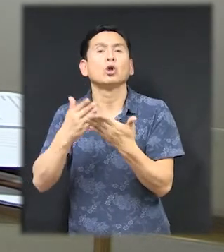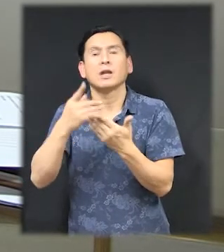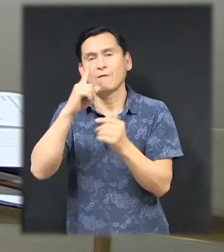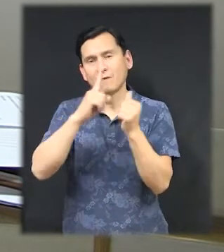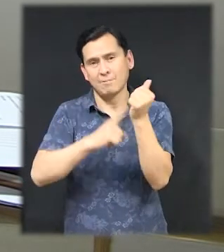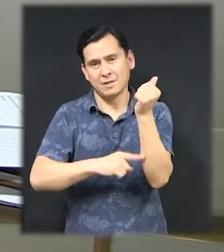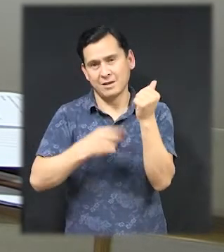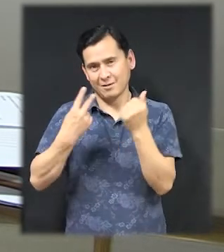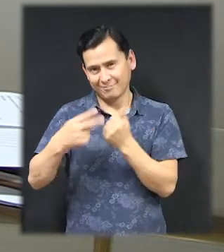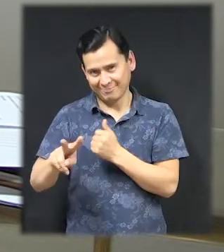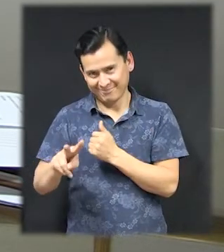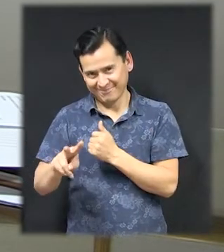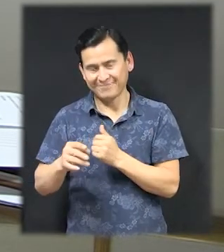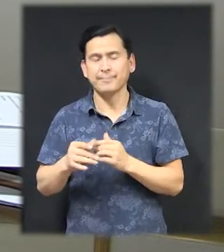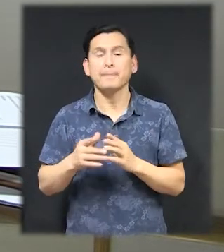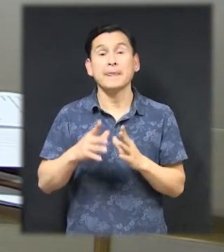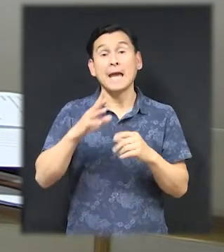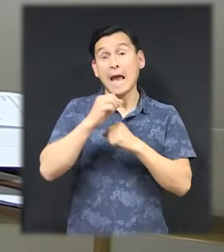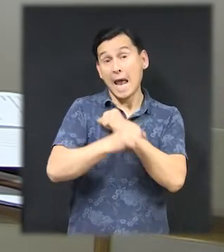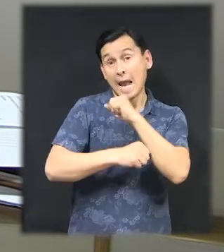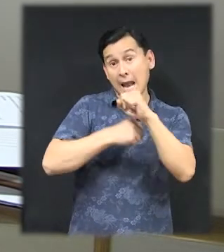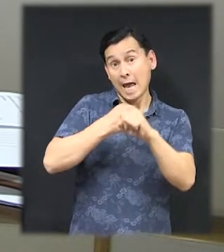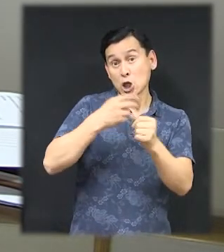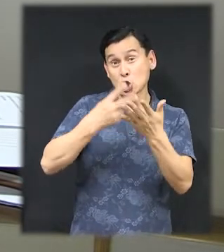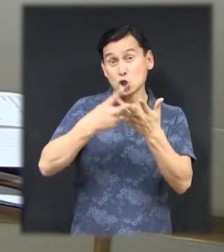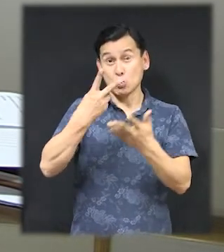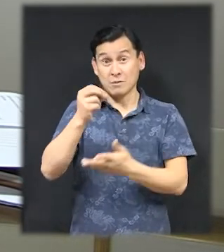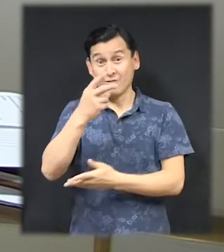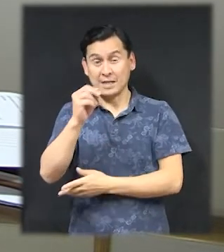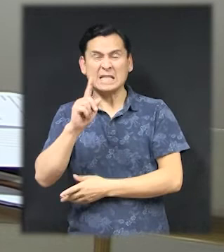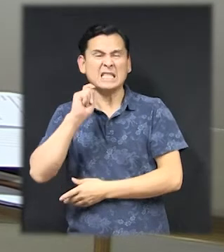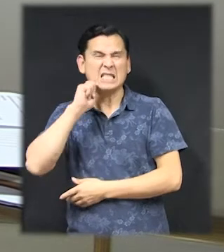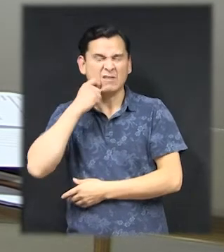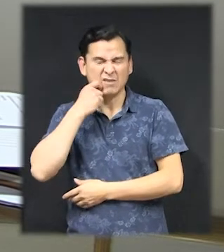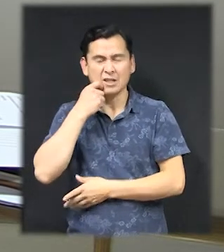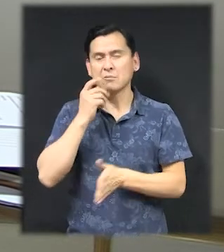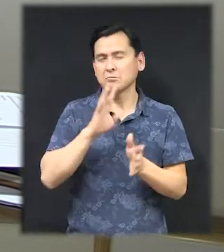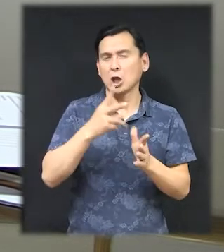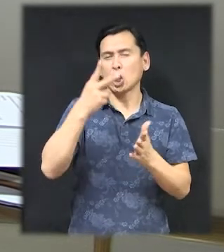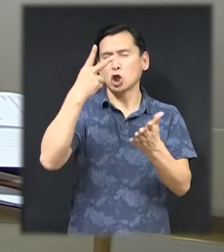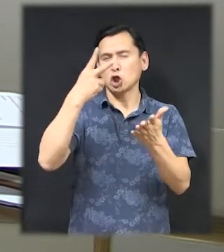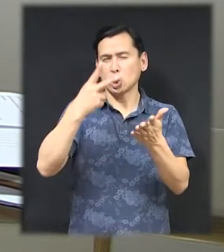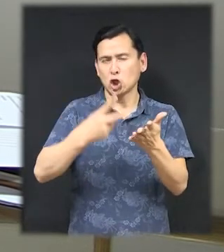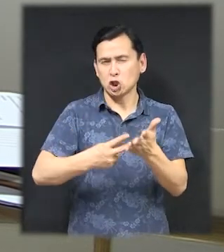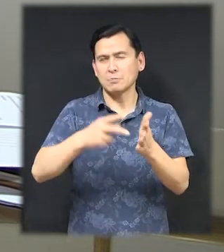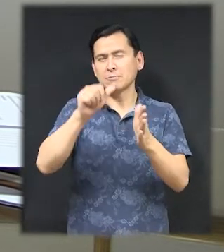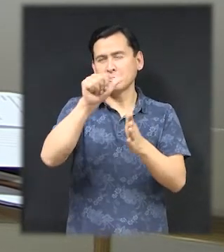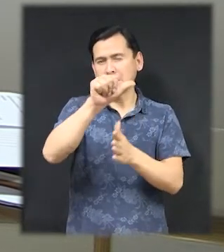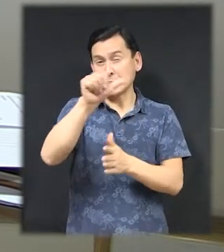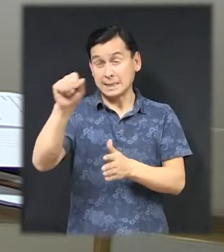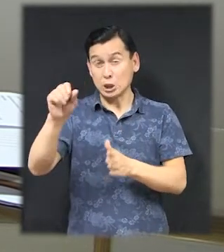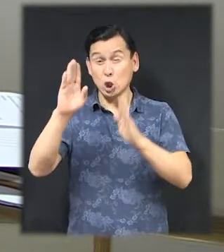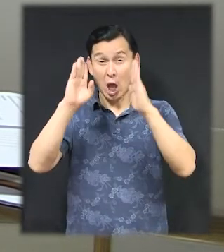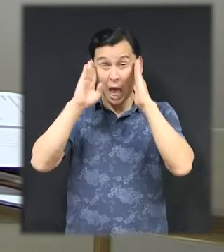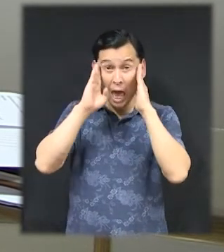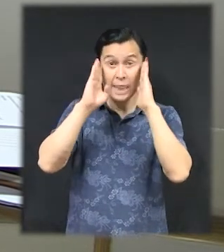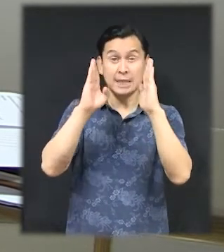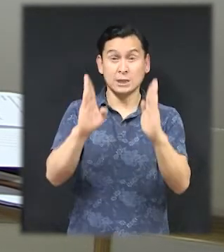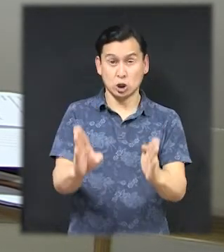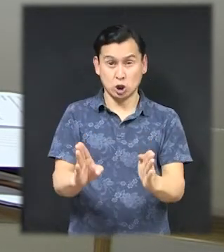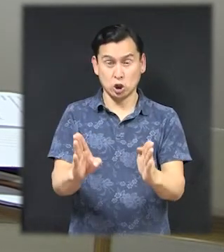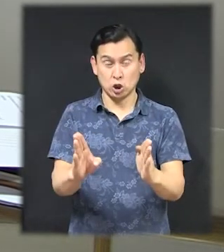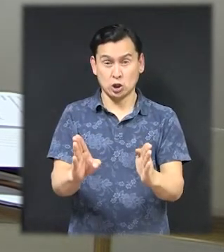nuestros hospitalizados y nuestras familias. Importante en esta cuenta pública es finalmente hacer un breve resumen de